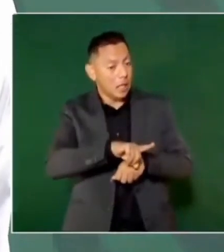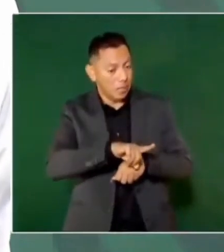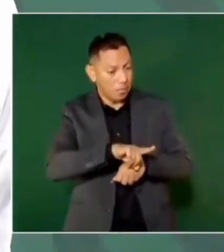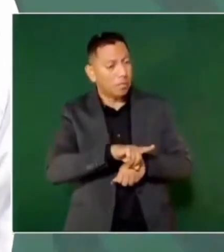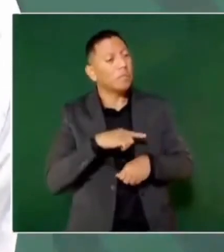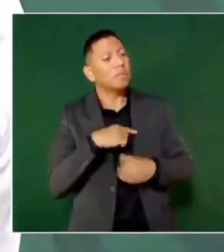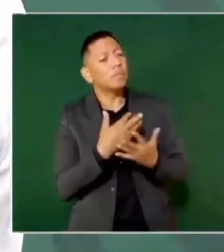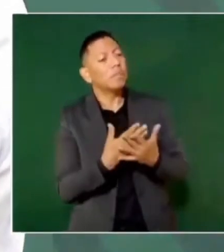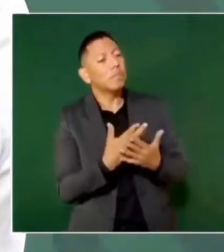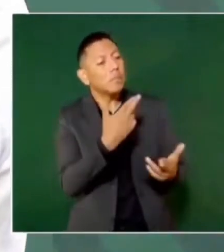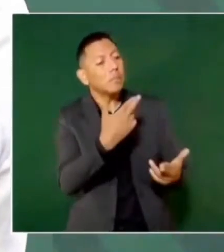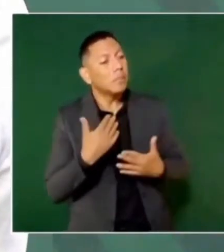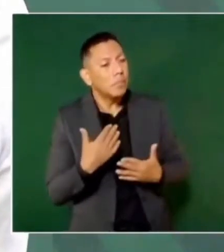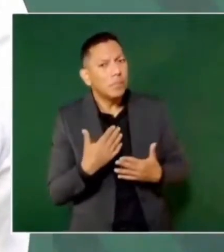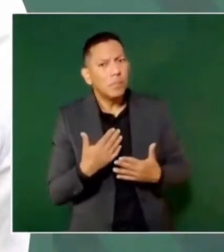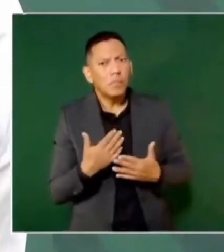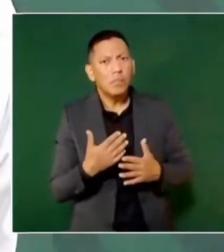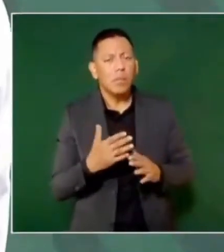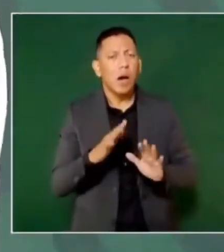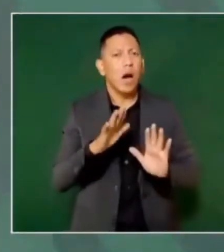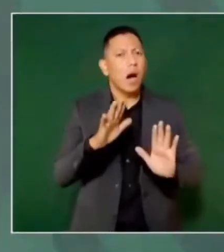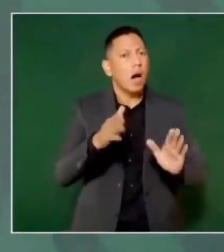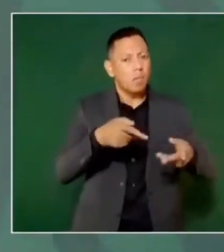esos protocolos de Estambul pueden llevar